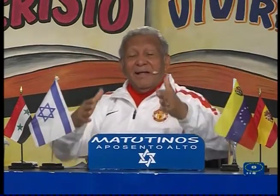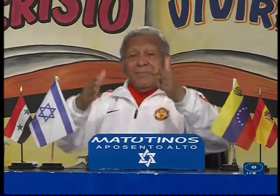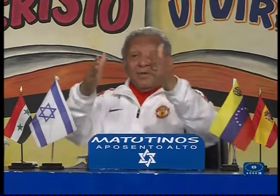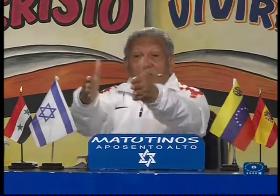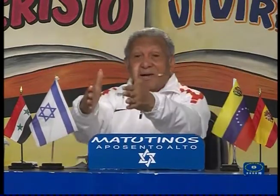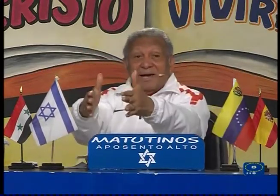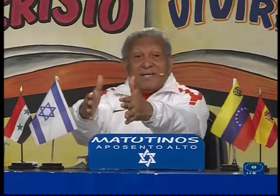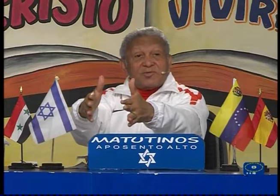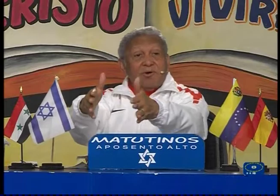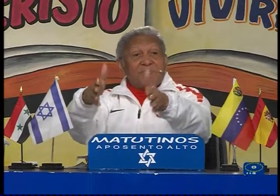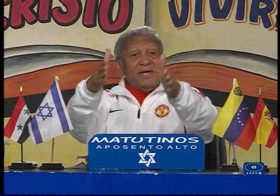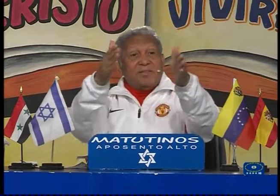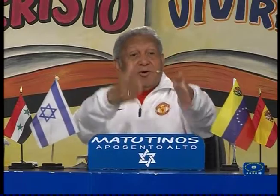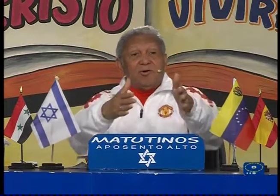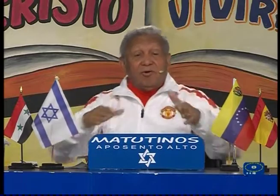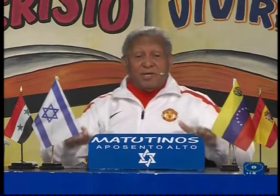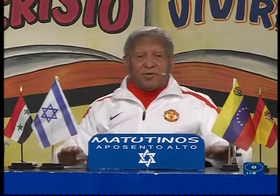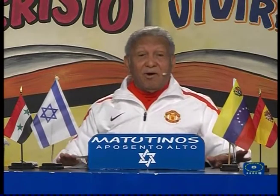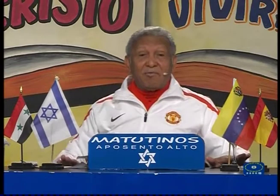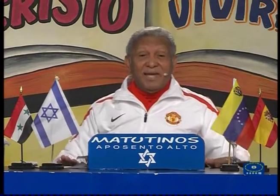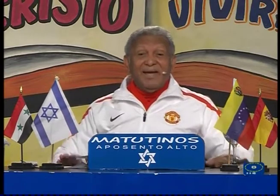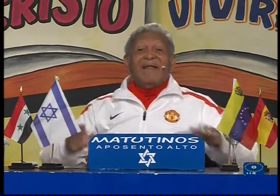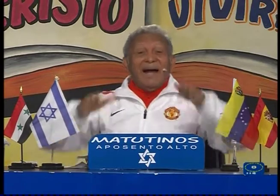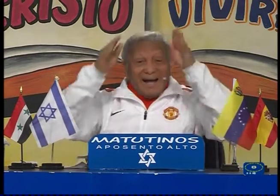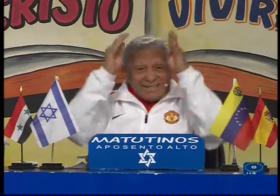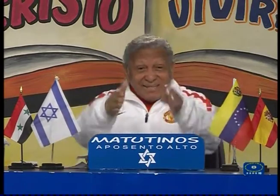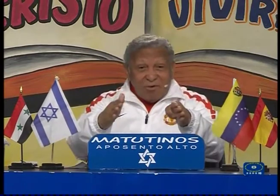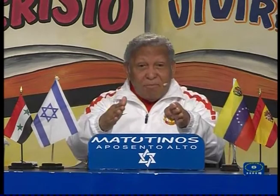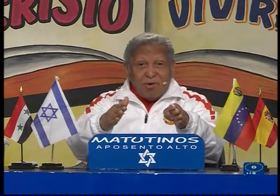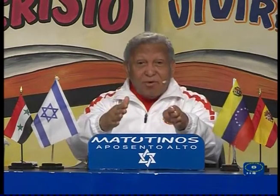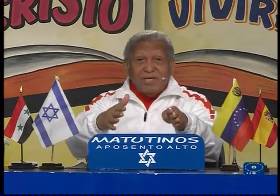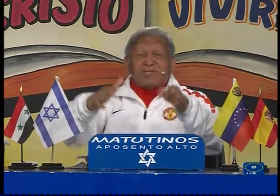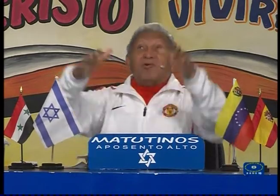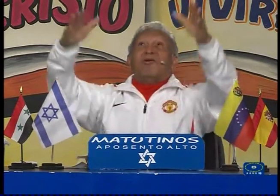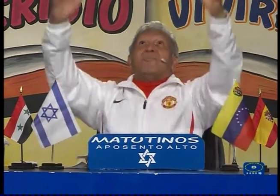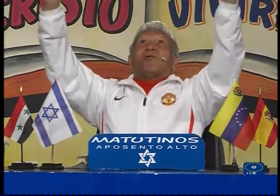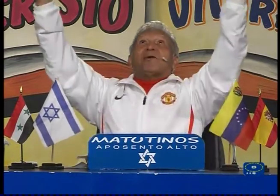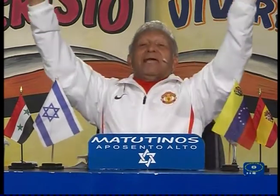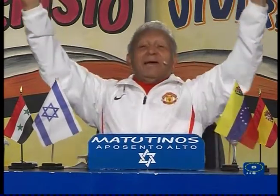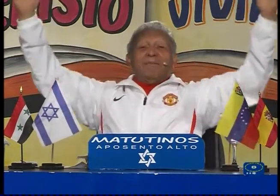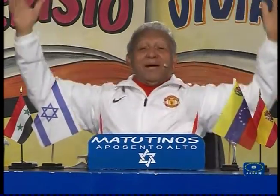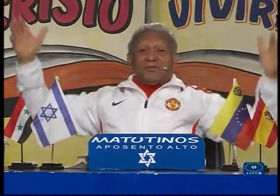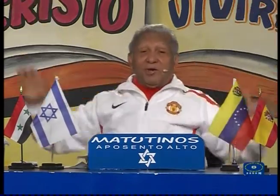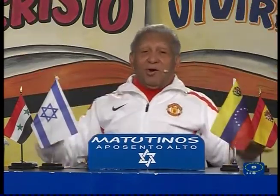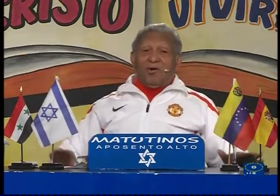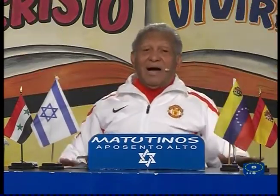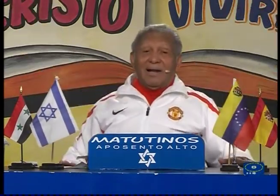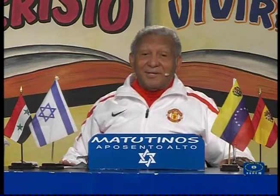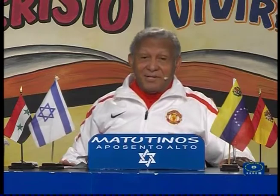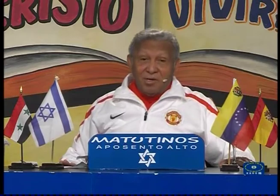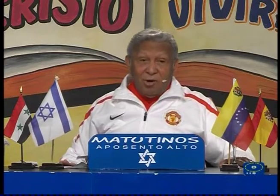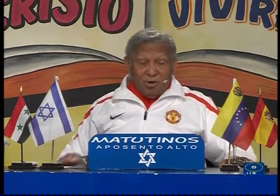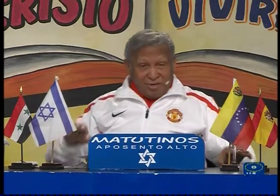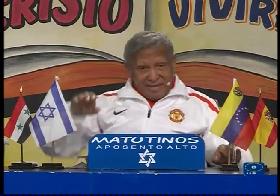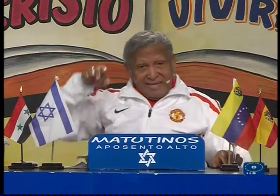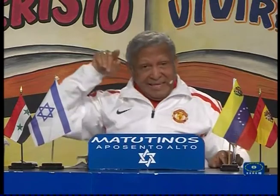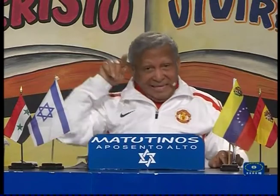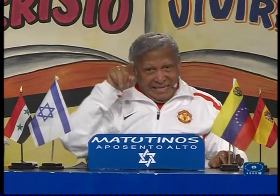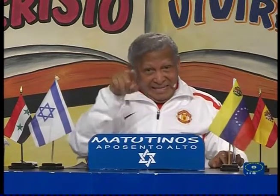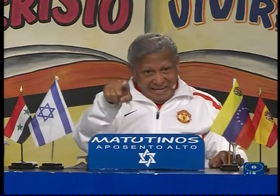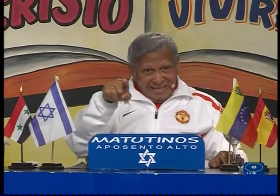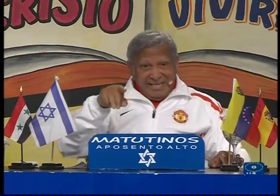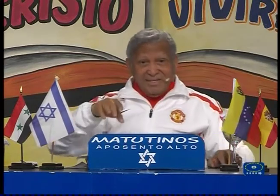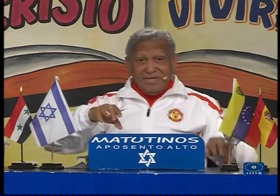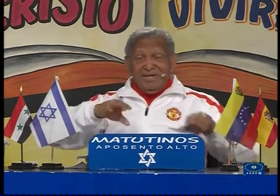especial. Dios la hizo a usted, Dios lo hizo a usted así como lo hizo, porque le plació al Señor.